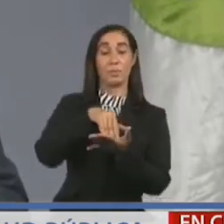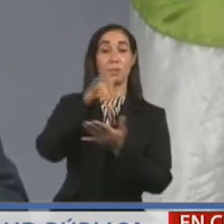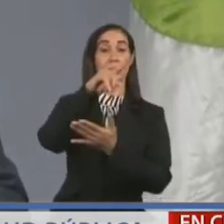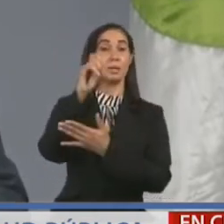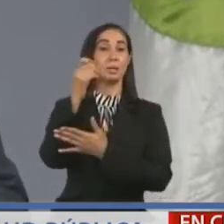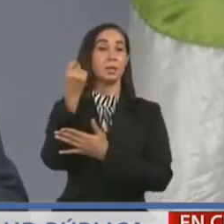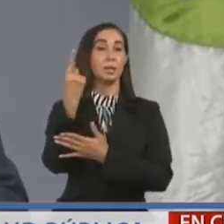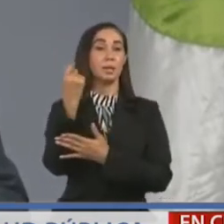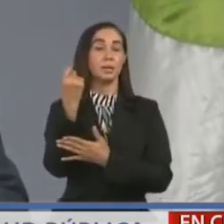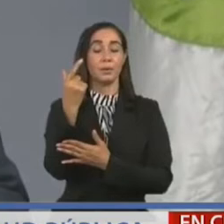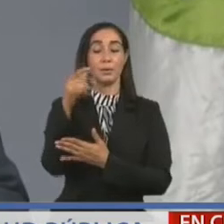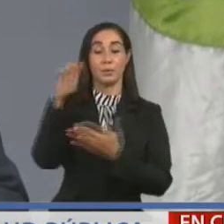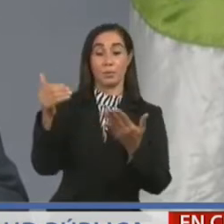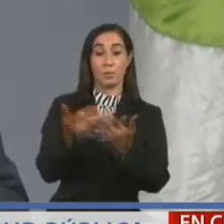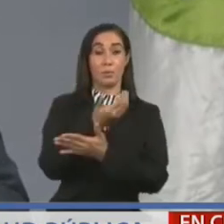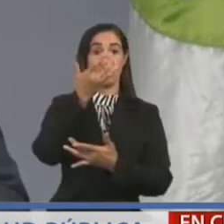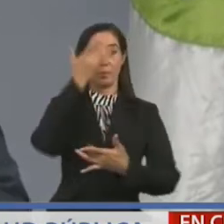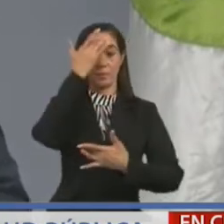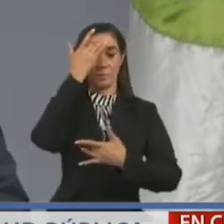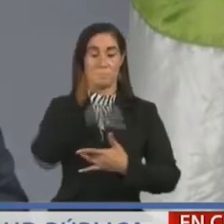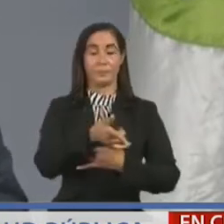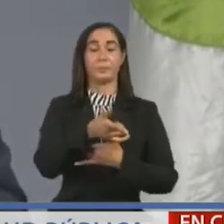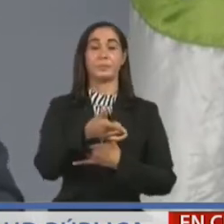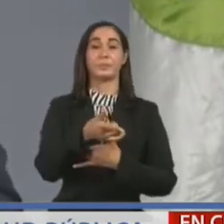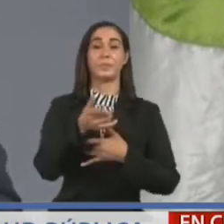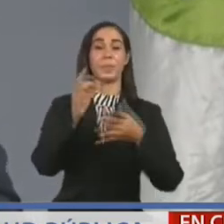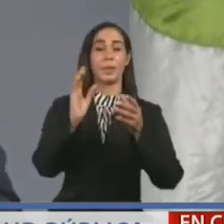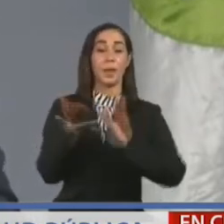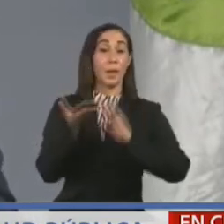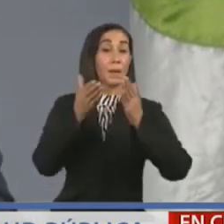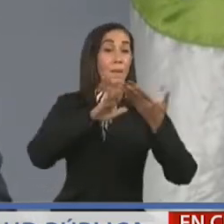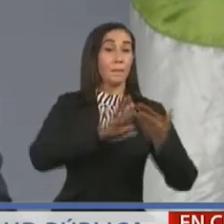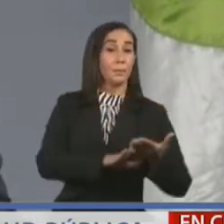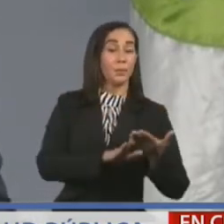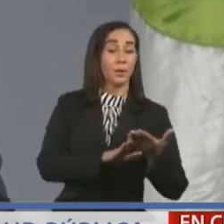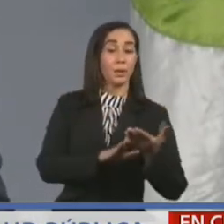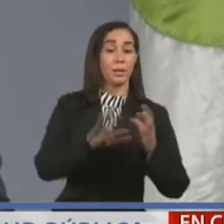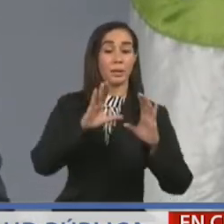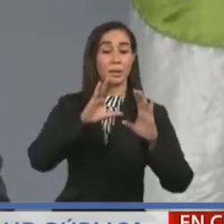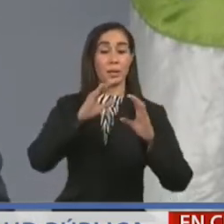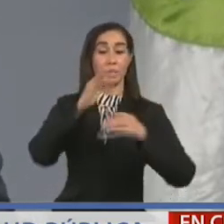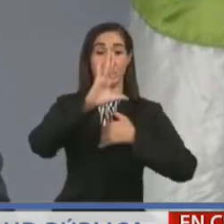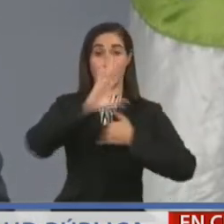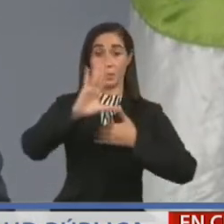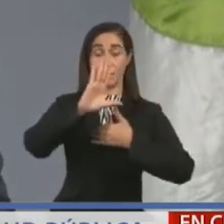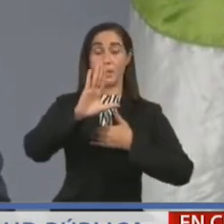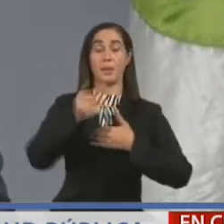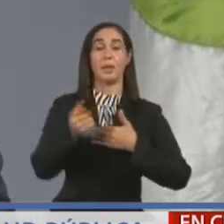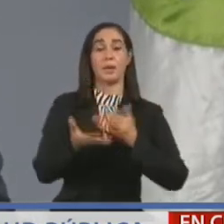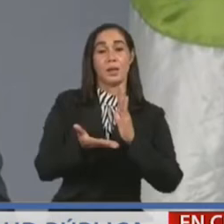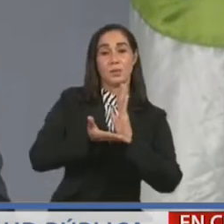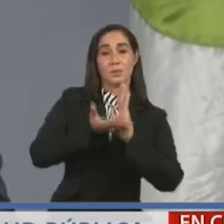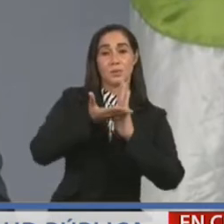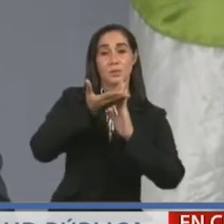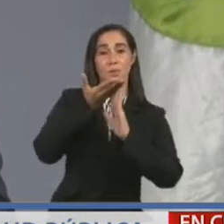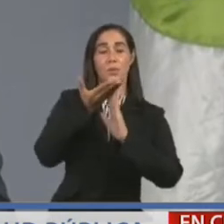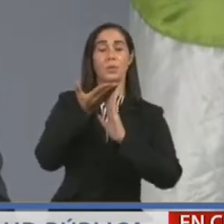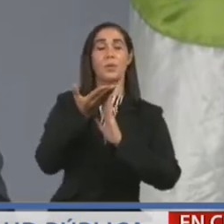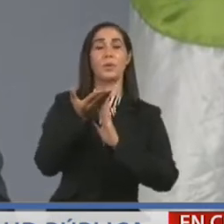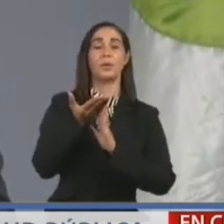32.111 fueron casos nuevos. El número de defunciones en las Américas ascendió